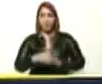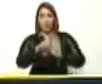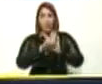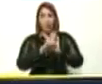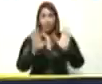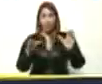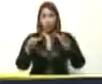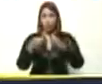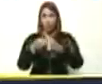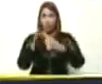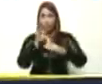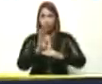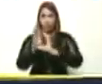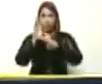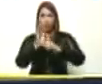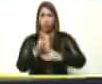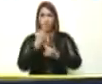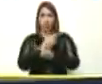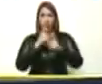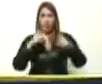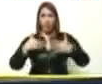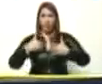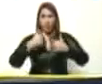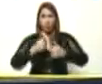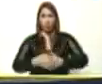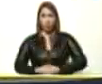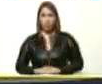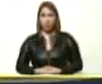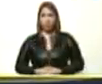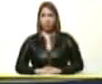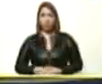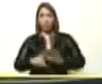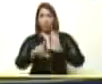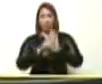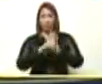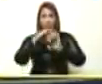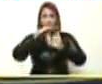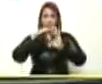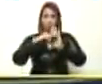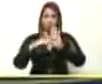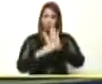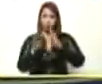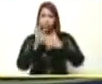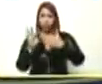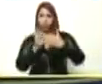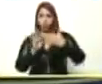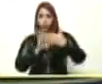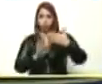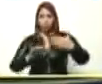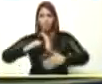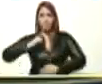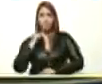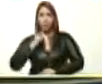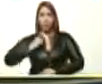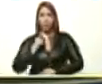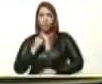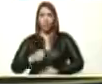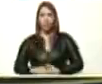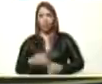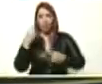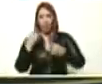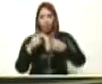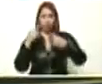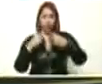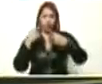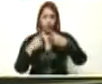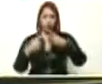orgánica, de amparo, la libertad, y seguridad, la ley, del estatuto, de la función, policial, entre otras,